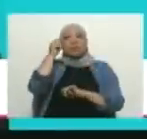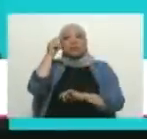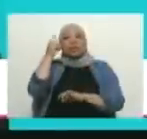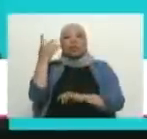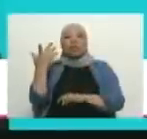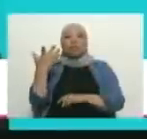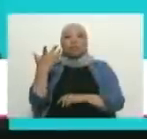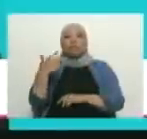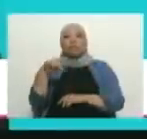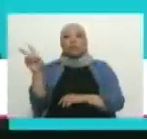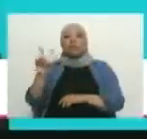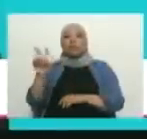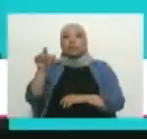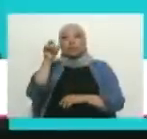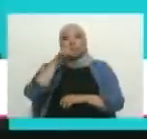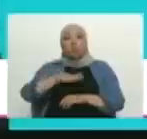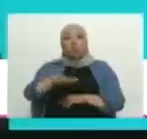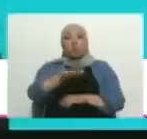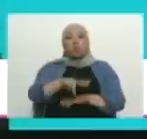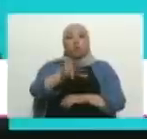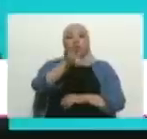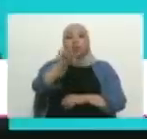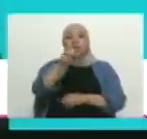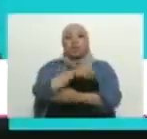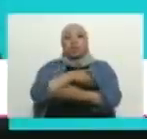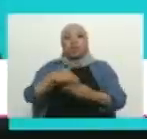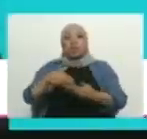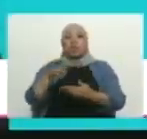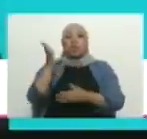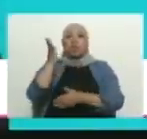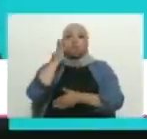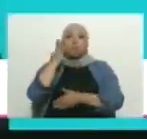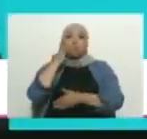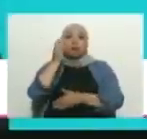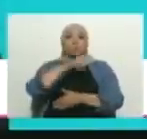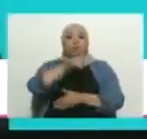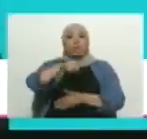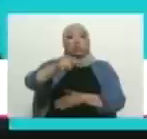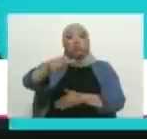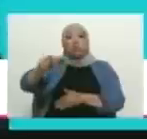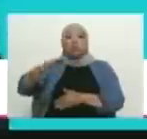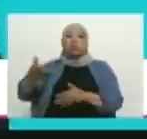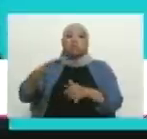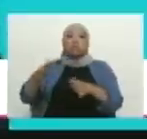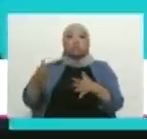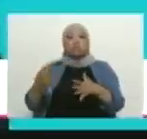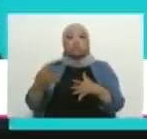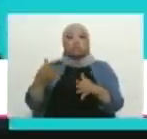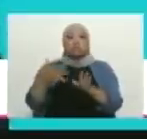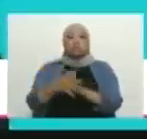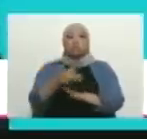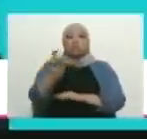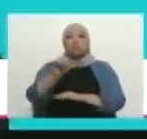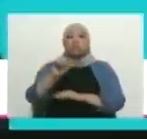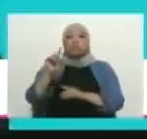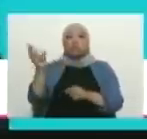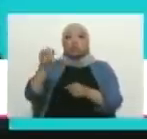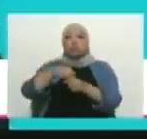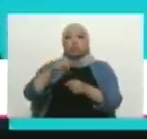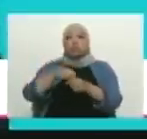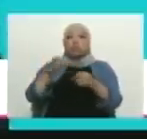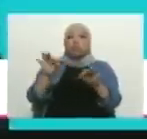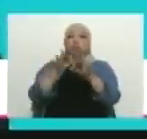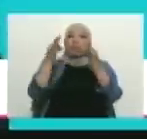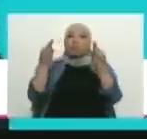que Venezuela tiene una población de más de 30 millones de habitantes, entonces se podría decir, en cierto sentido, que formo parte de una